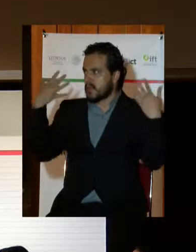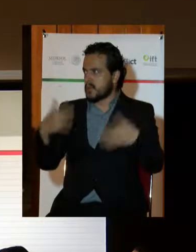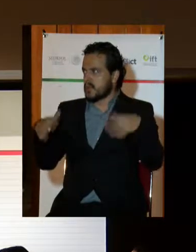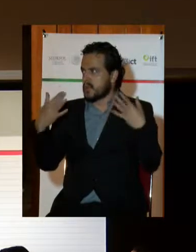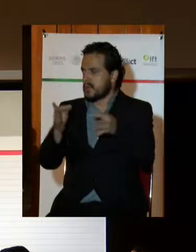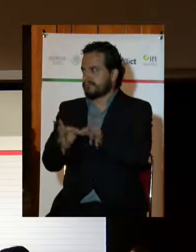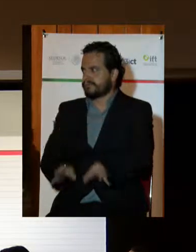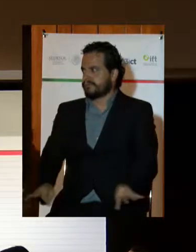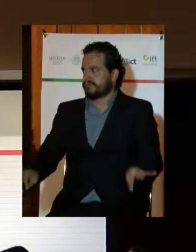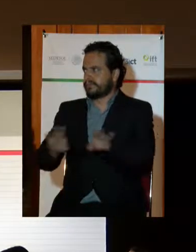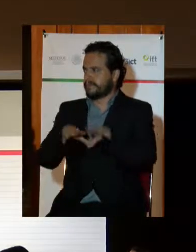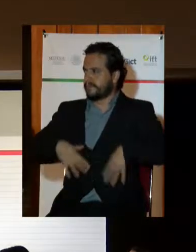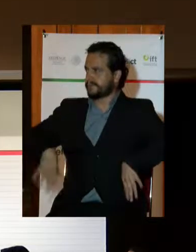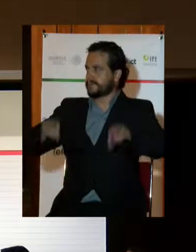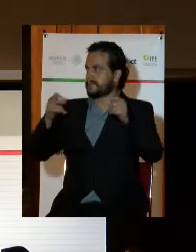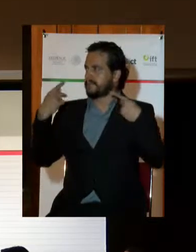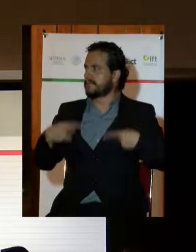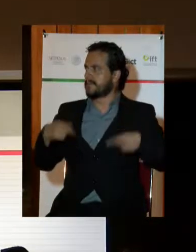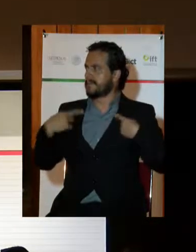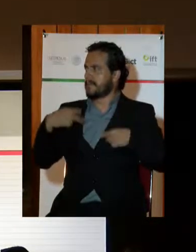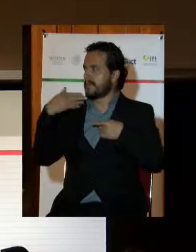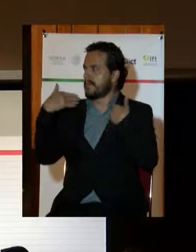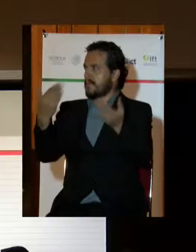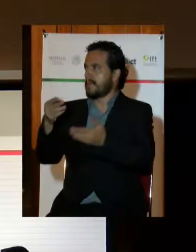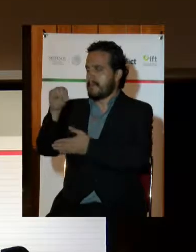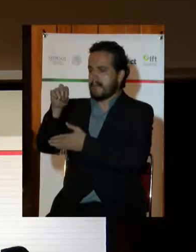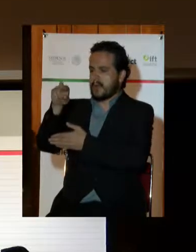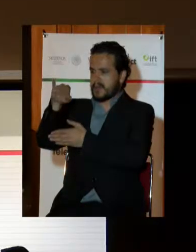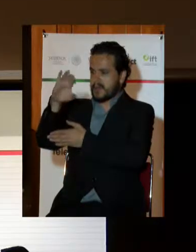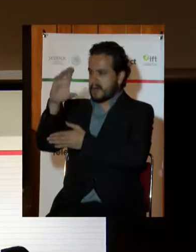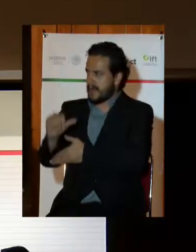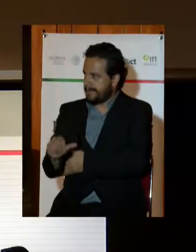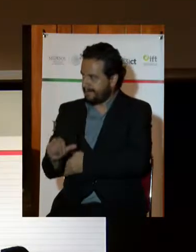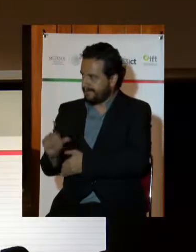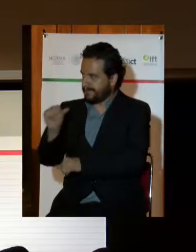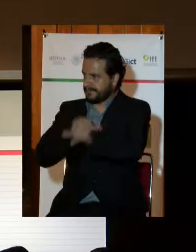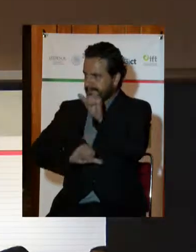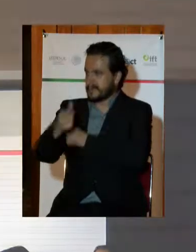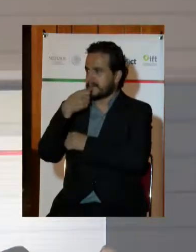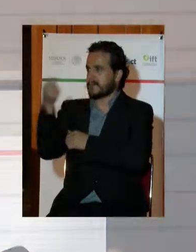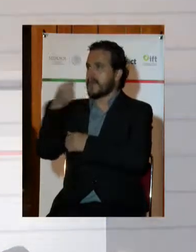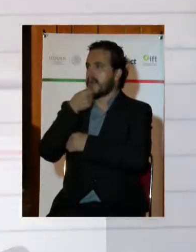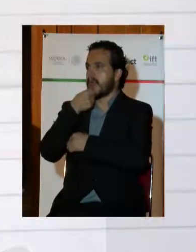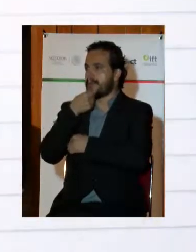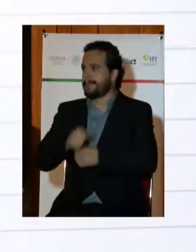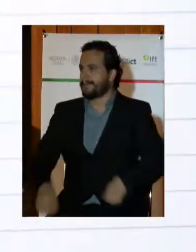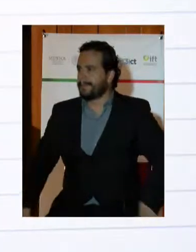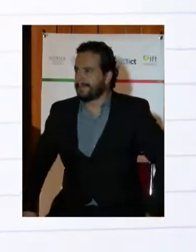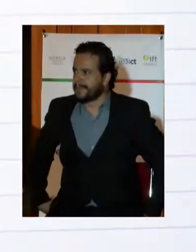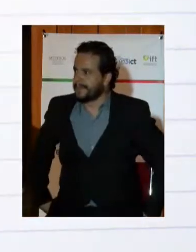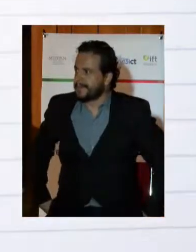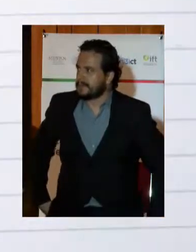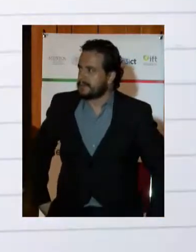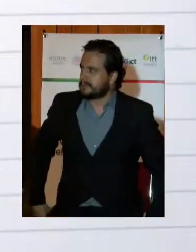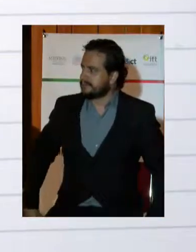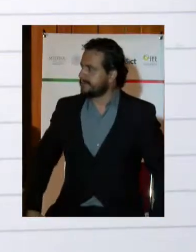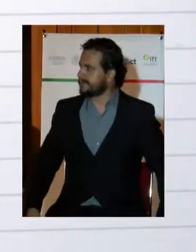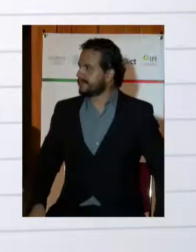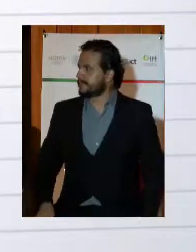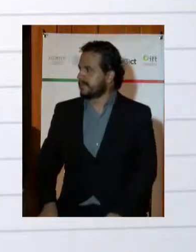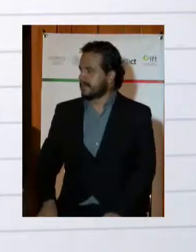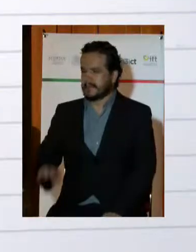este gran evento. Así que, Mónica, te cedemos la palabra. Muchas gracias, Estela. Y quisiera